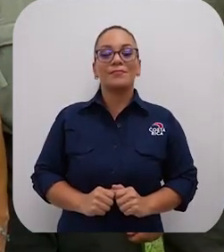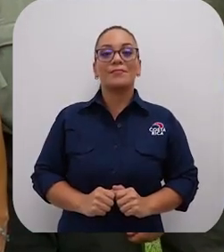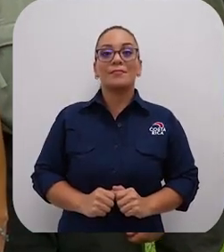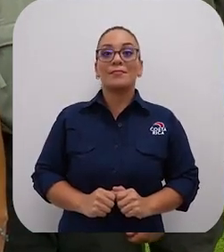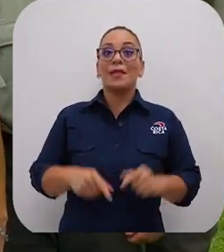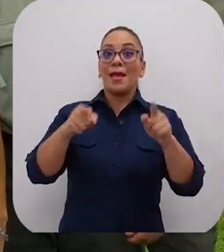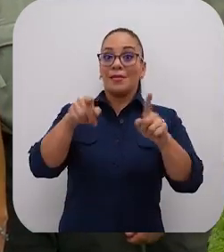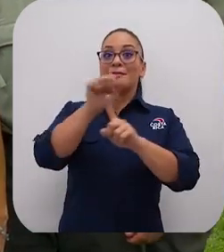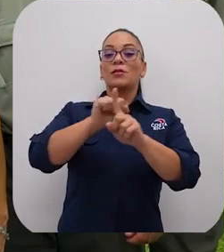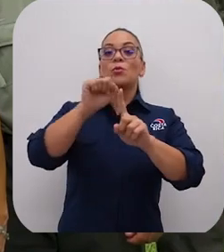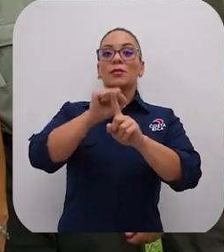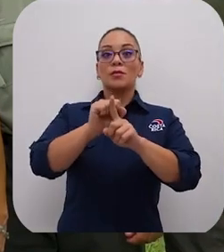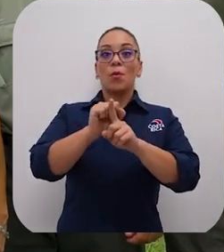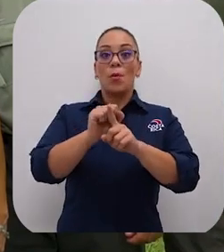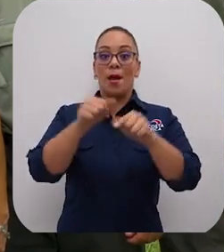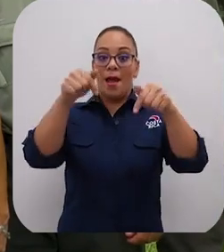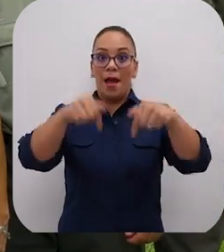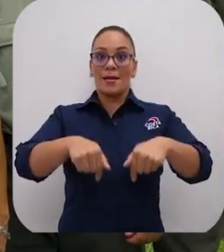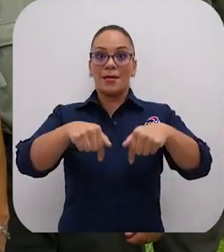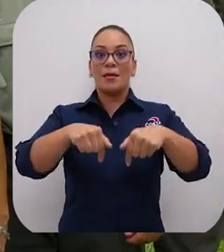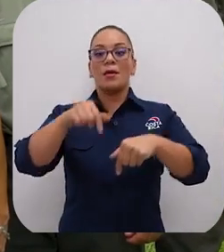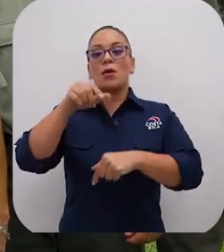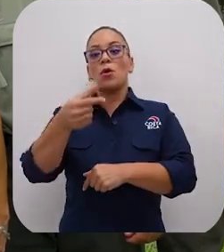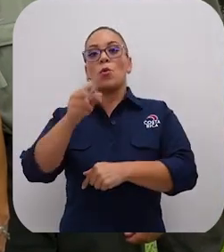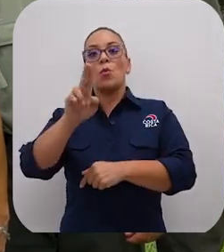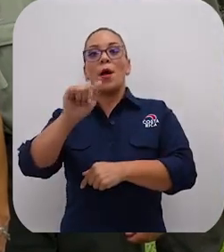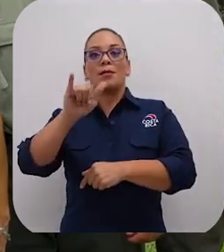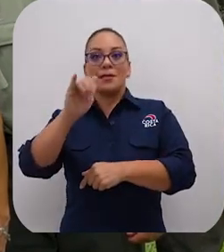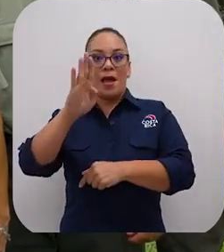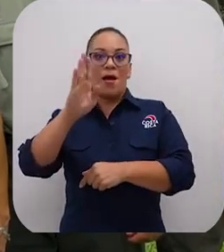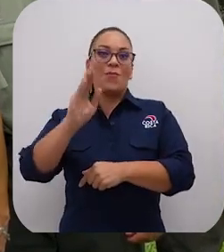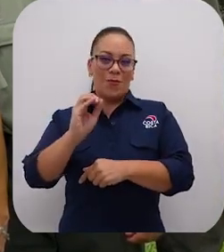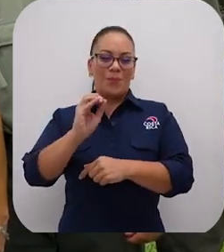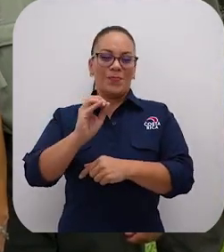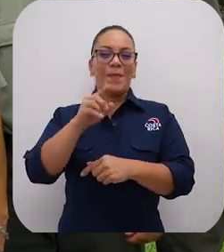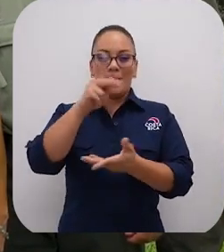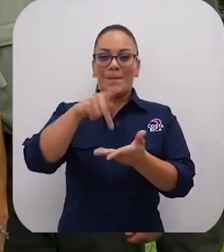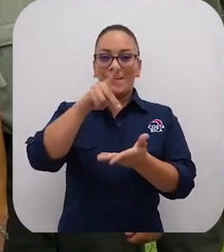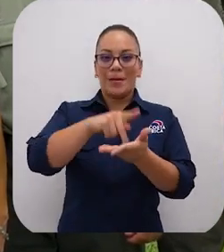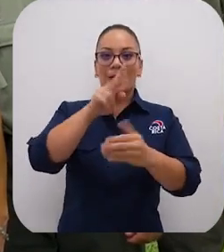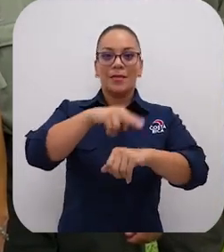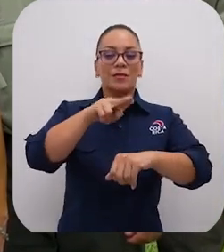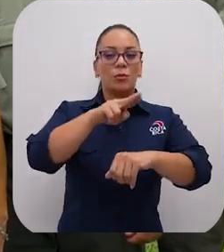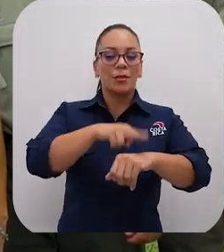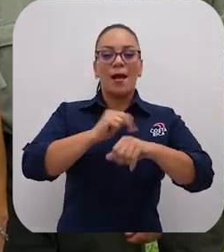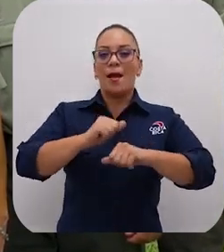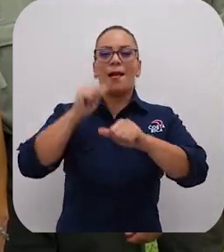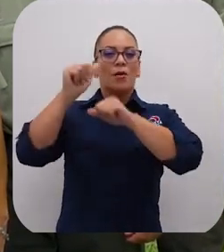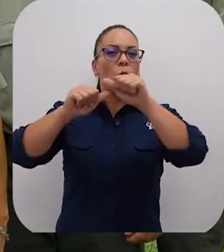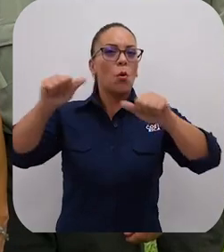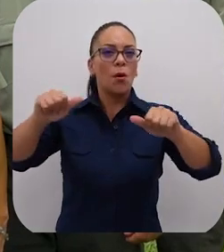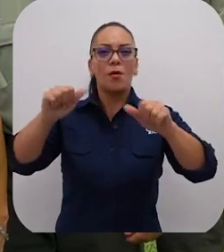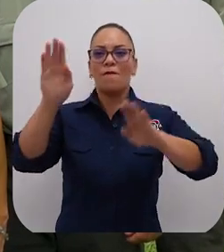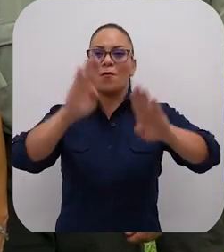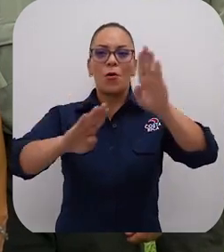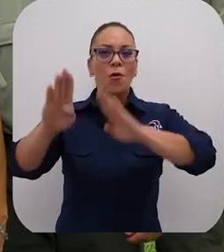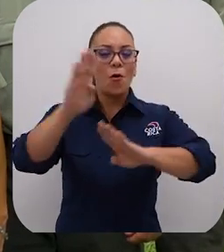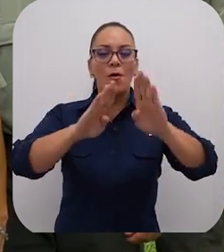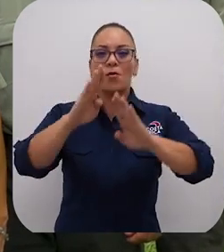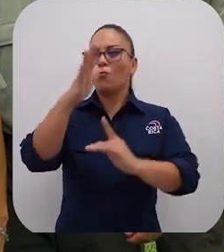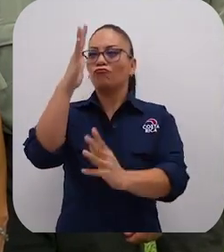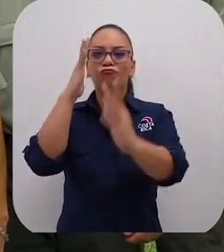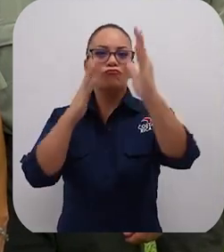desde el punto de vista, en este caso en Guayabo, aquí en Turrialba, desde el punto de vista arqueológico,